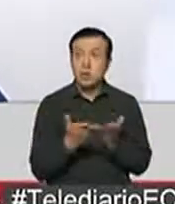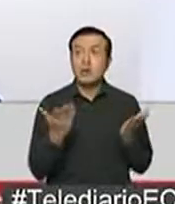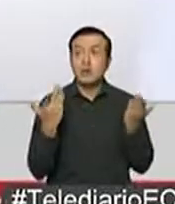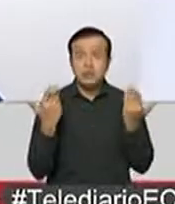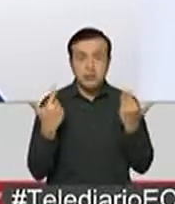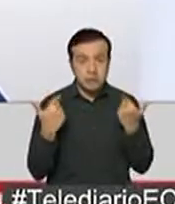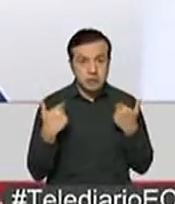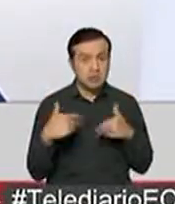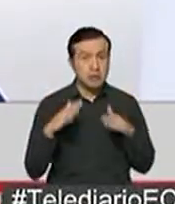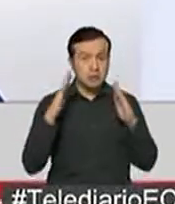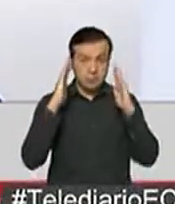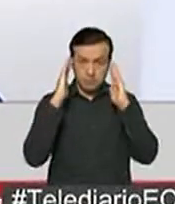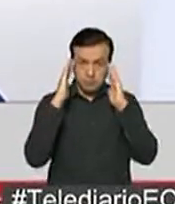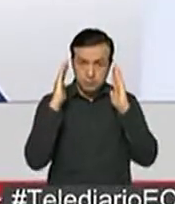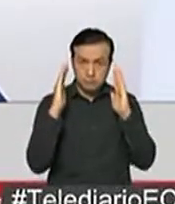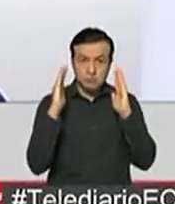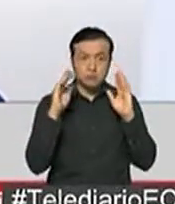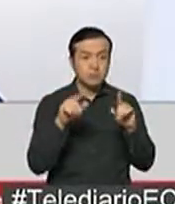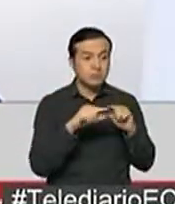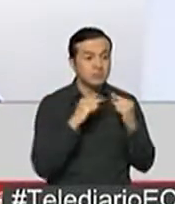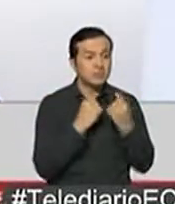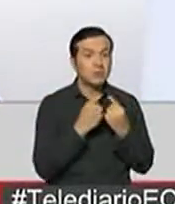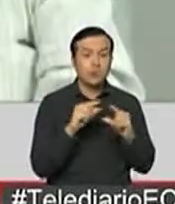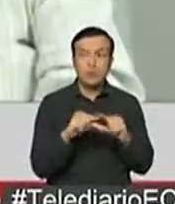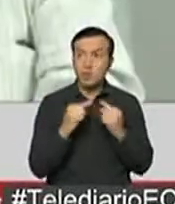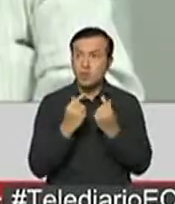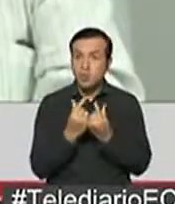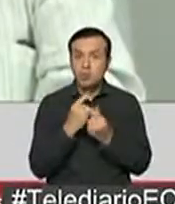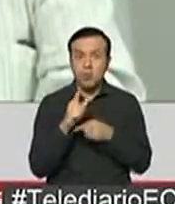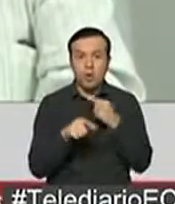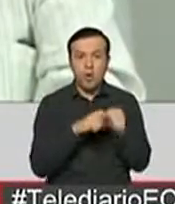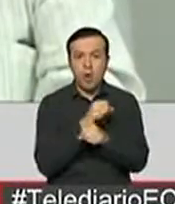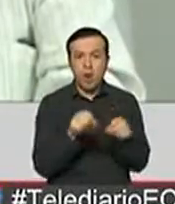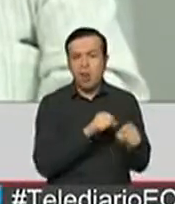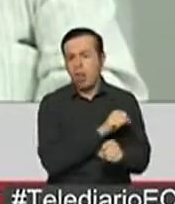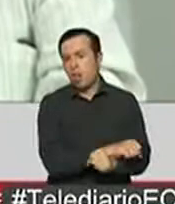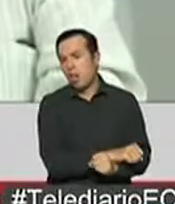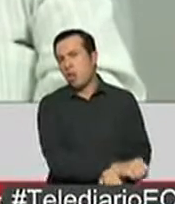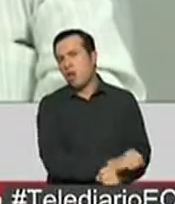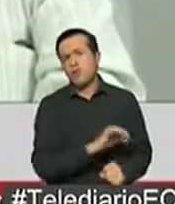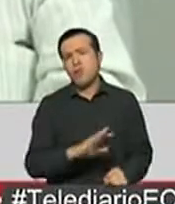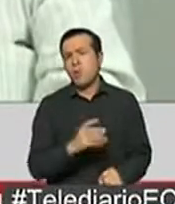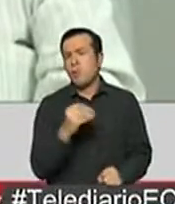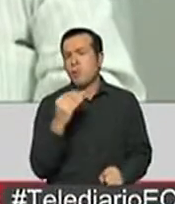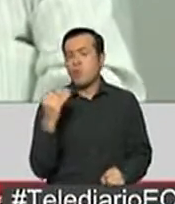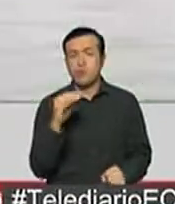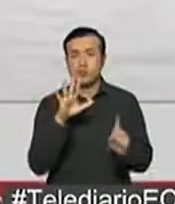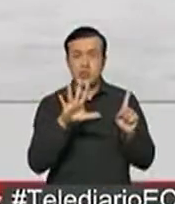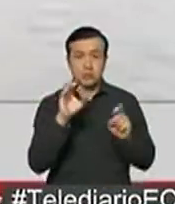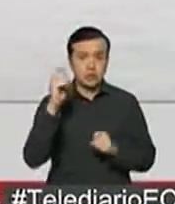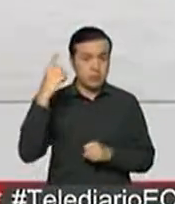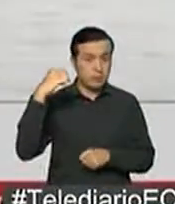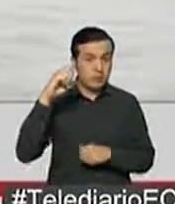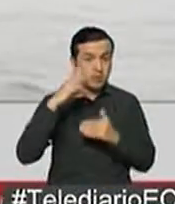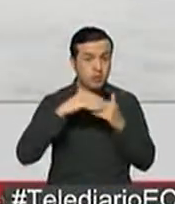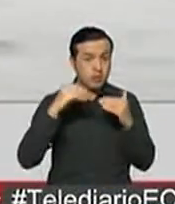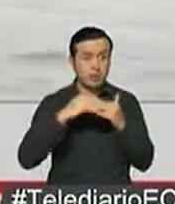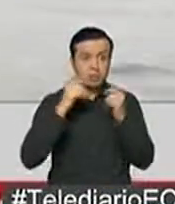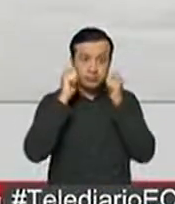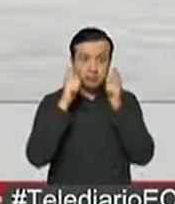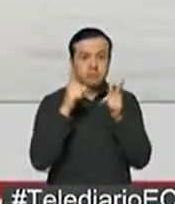incursionados por bandas donde te amarran en 2019 el sector destinó 60 millones de dólares en seguridad